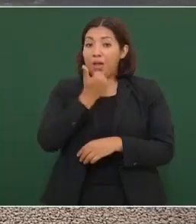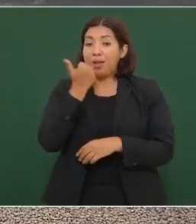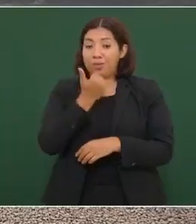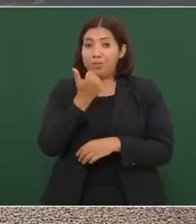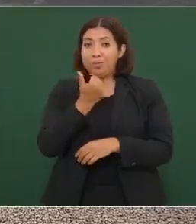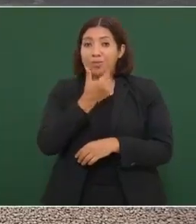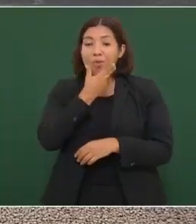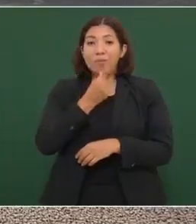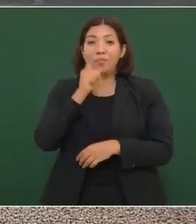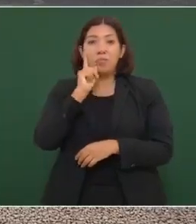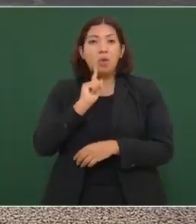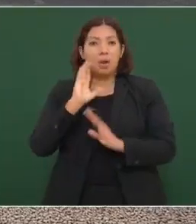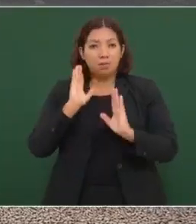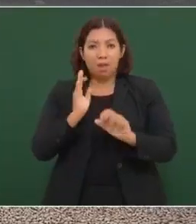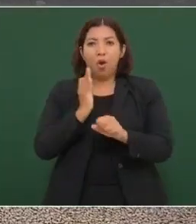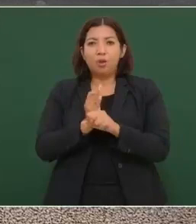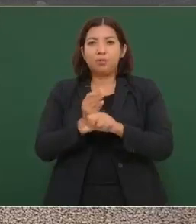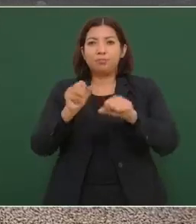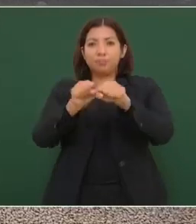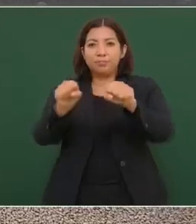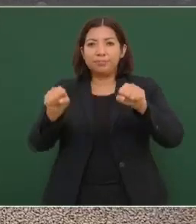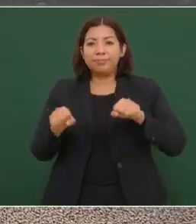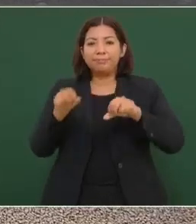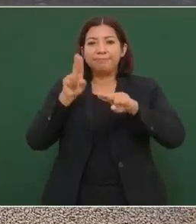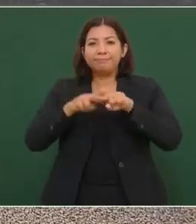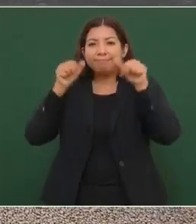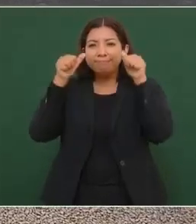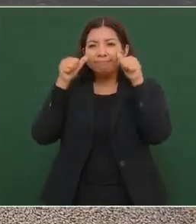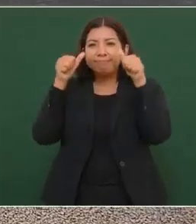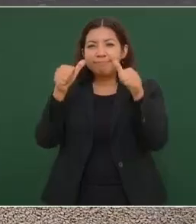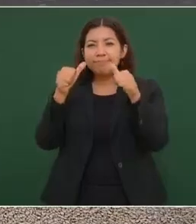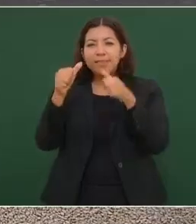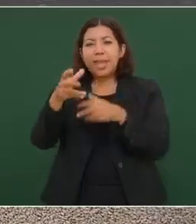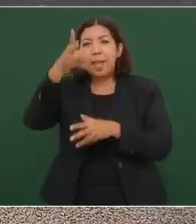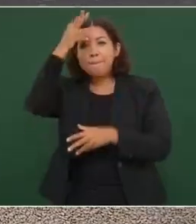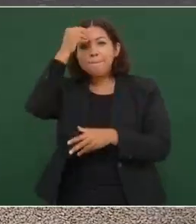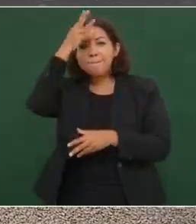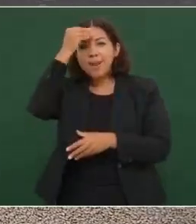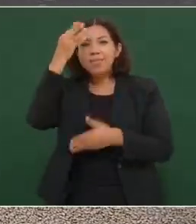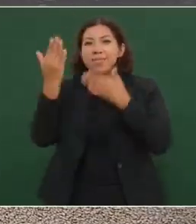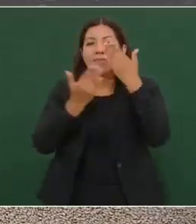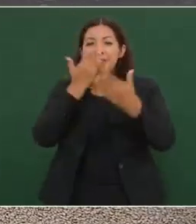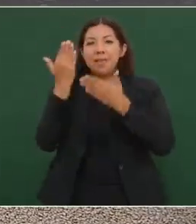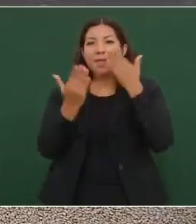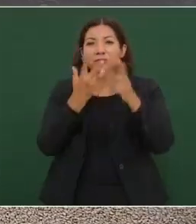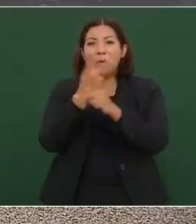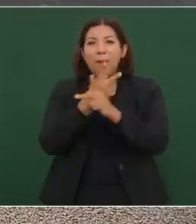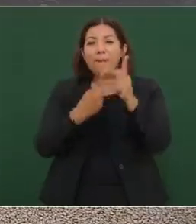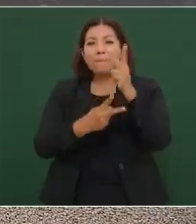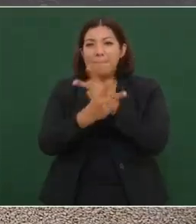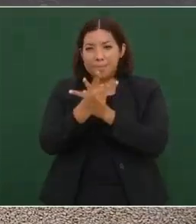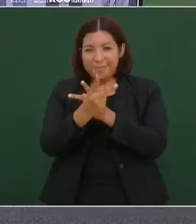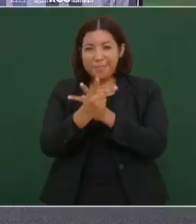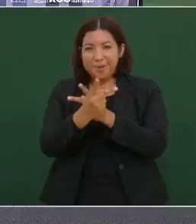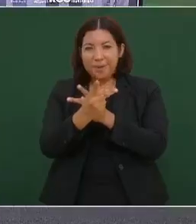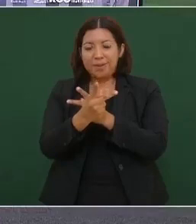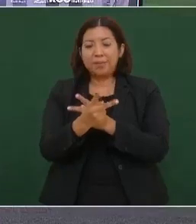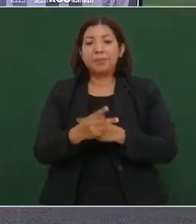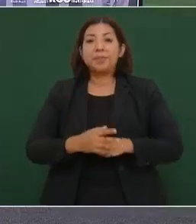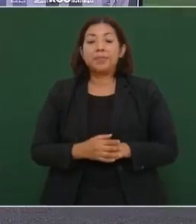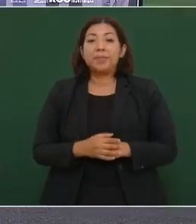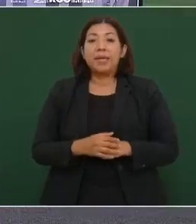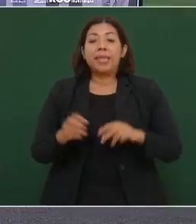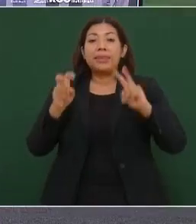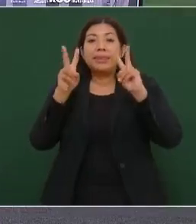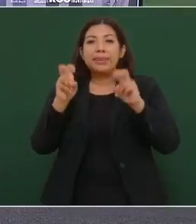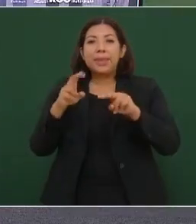sus aulas ya cursando la carrera de profesional técnico bachiller en transporte ferroviario en el CONALEP, tanto en el campus de Chetumal